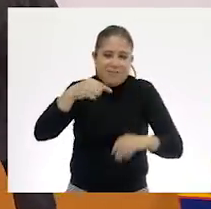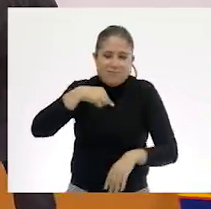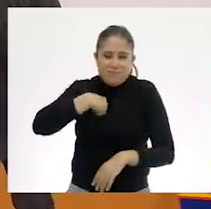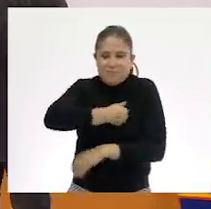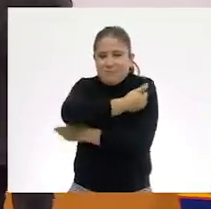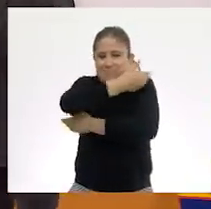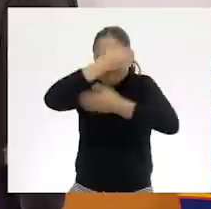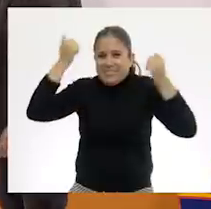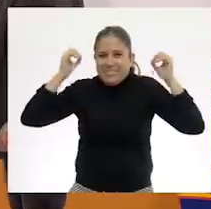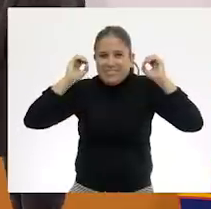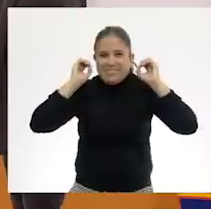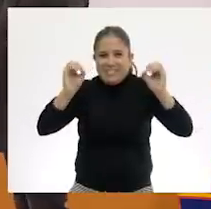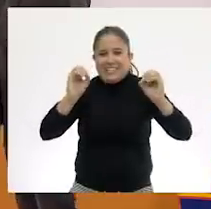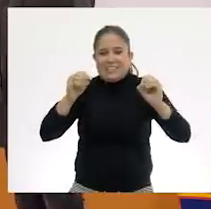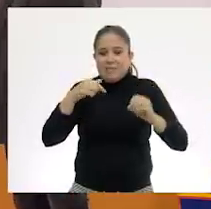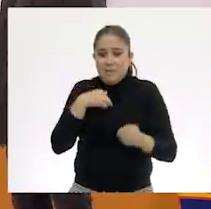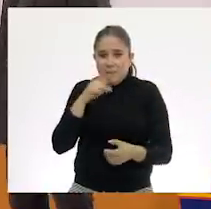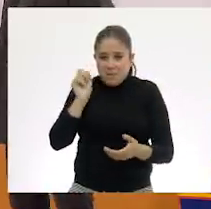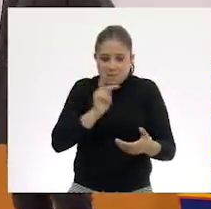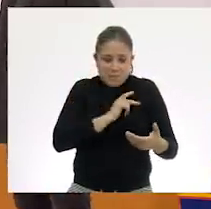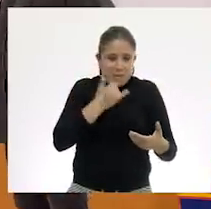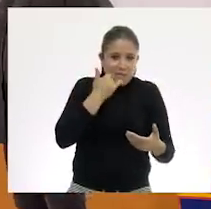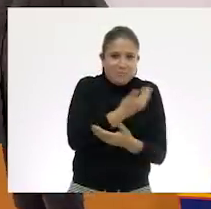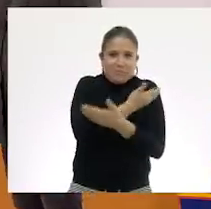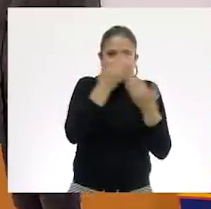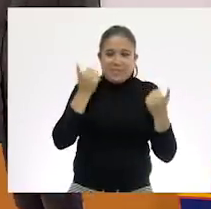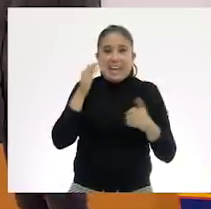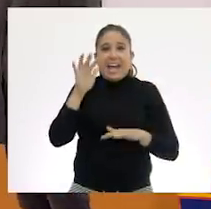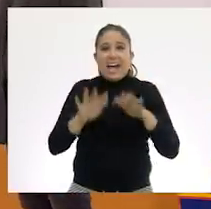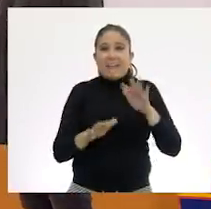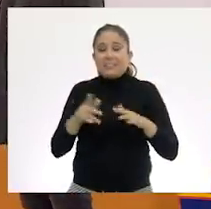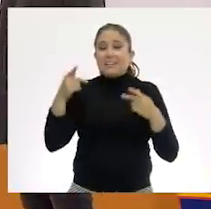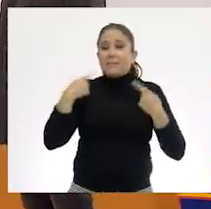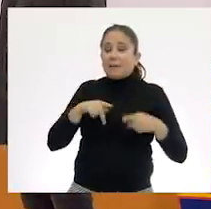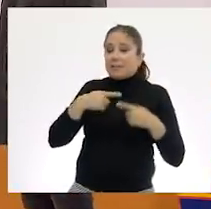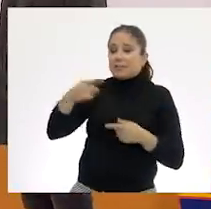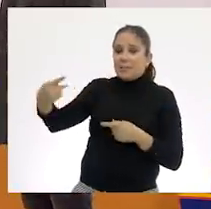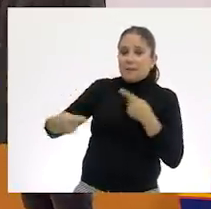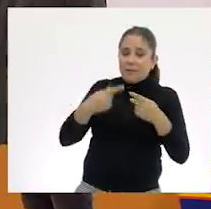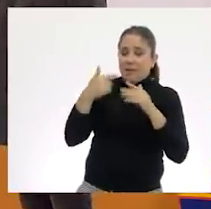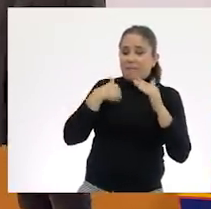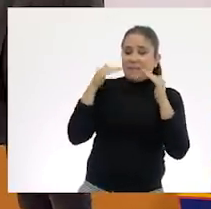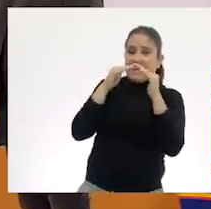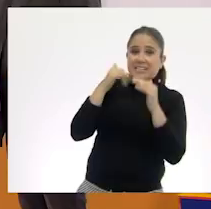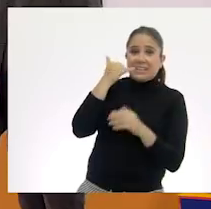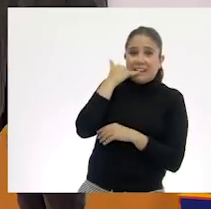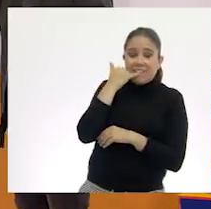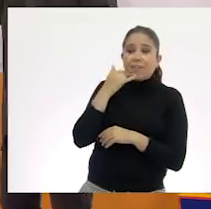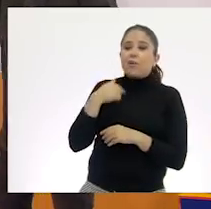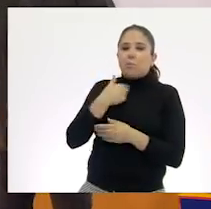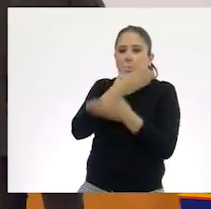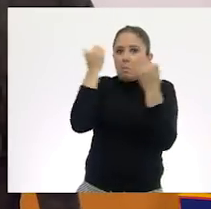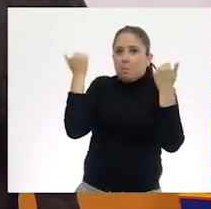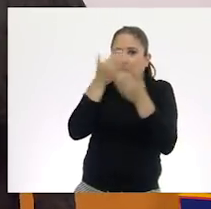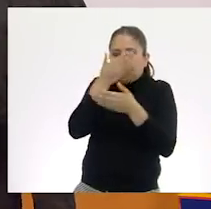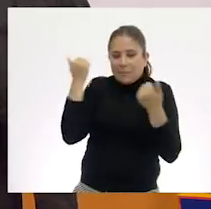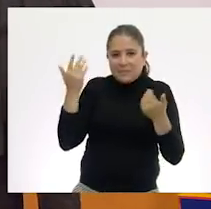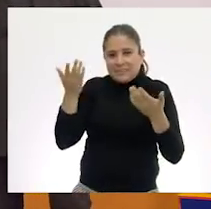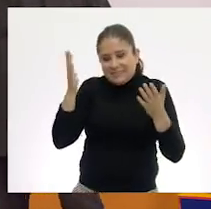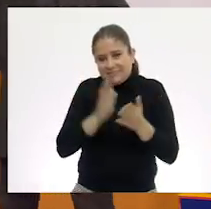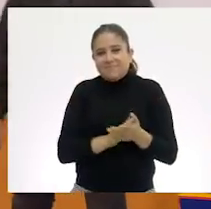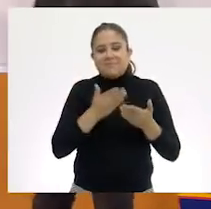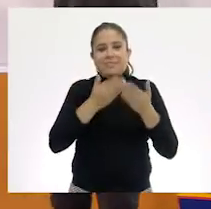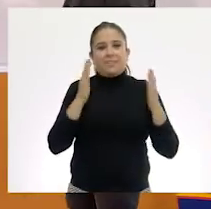el mío! Yo apenas también me sé el de mi casa y eso a veces me lo preguntan y lo tengo que repetir así varias veces para acordarme. Pero para eso es el directorio. Pasemos a lo